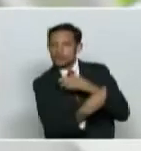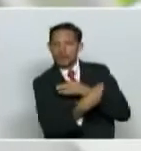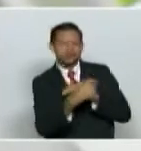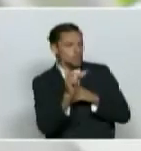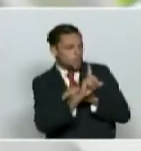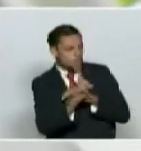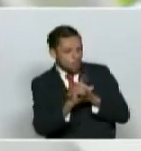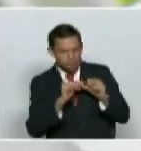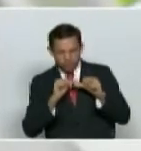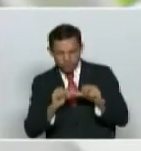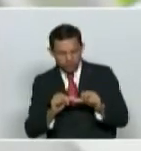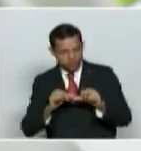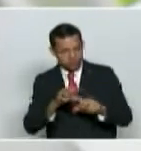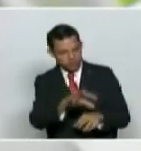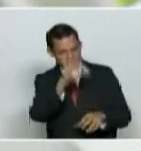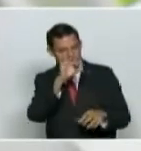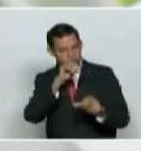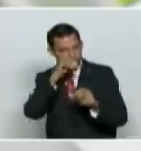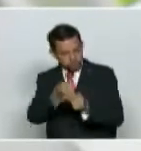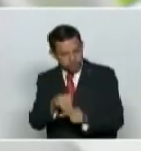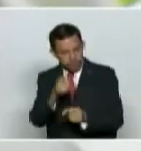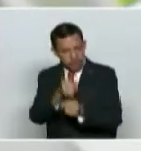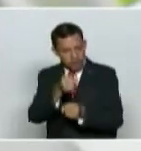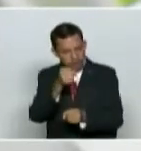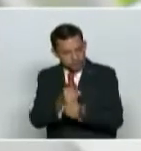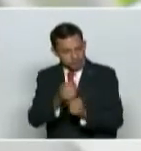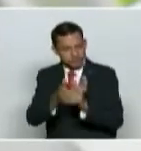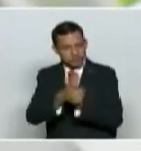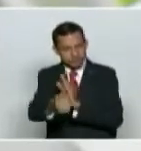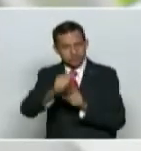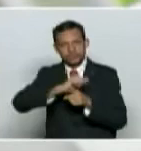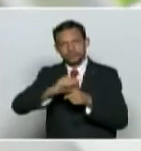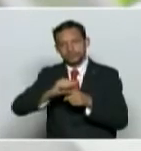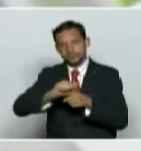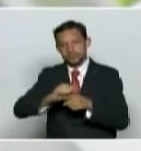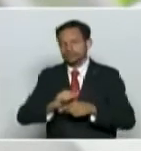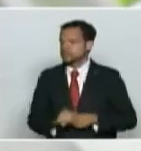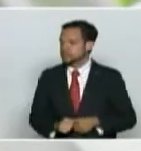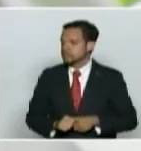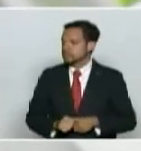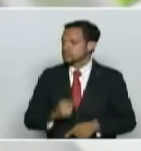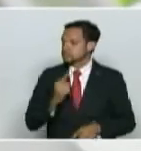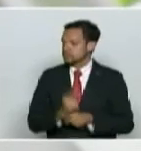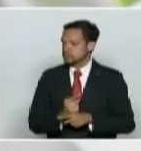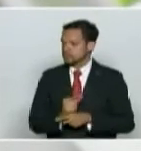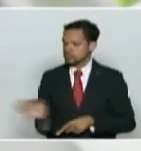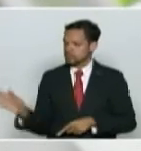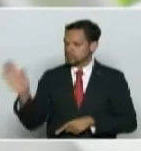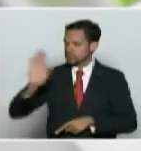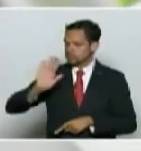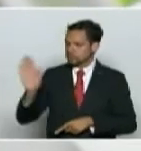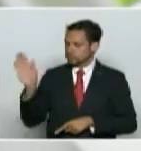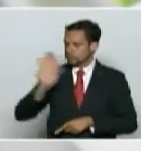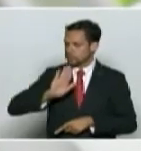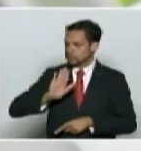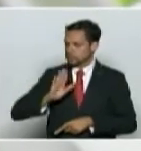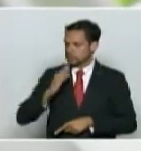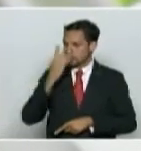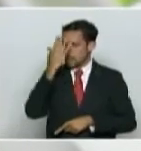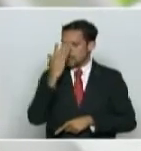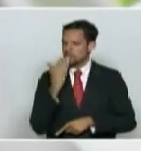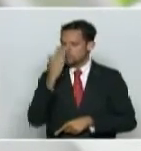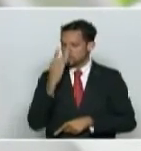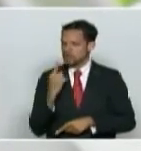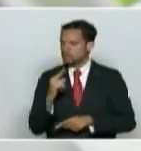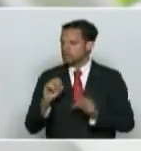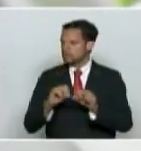agarrar y pues como aprovecharlo acá. Andrea, en cuanto a los contenidos, ¿son los mismos para la web como la pantalla en